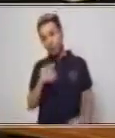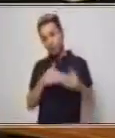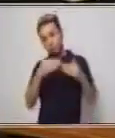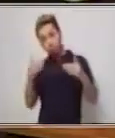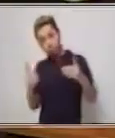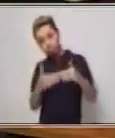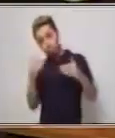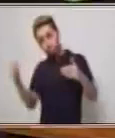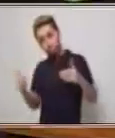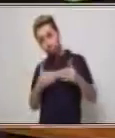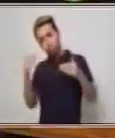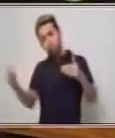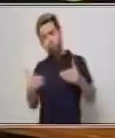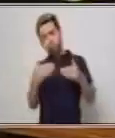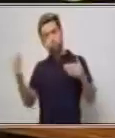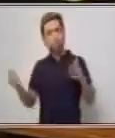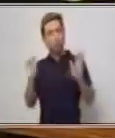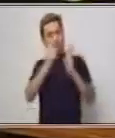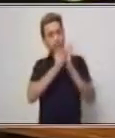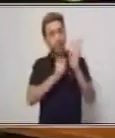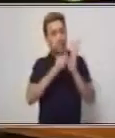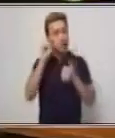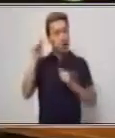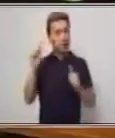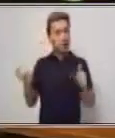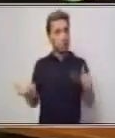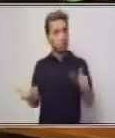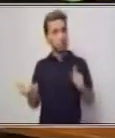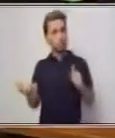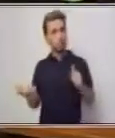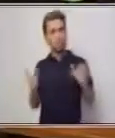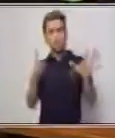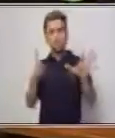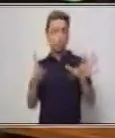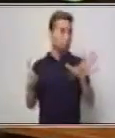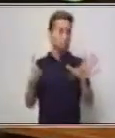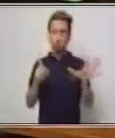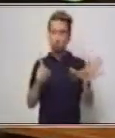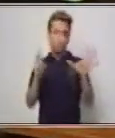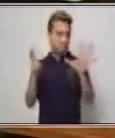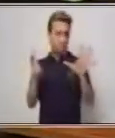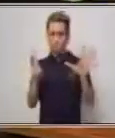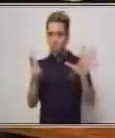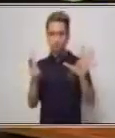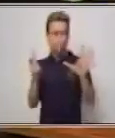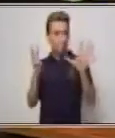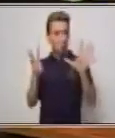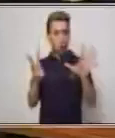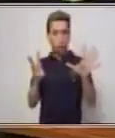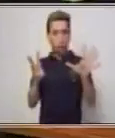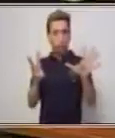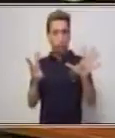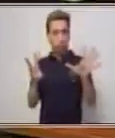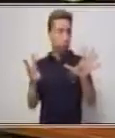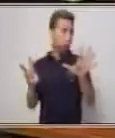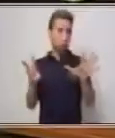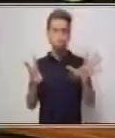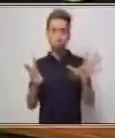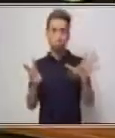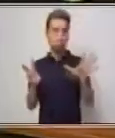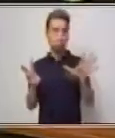del 5 que sea divisor de 15? ¿El 6? ¿No? ¿El 7? ¿No? ¿El 8?